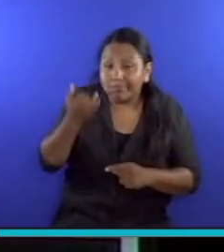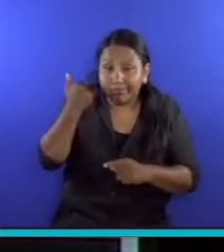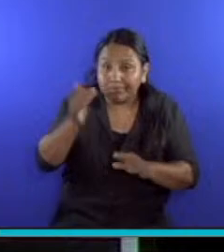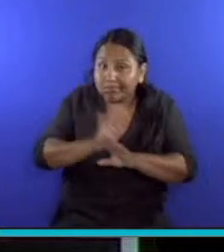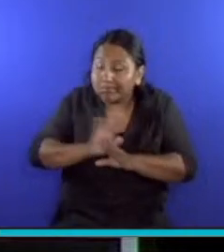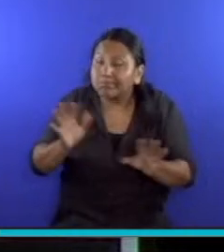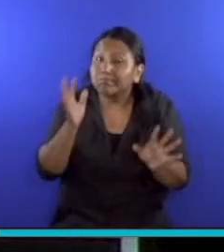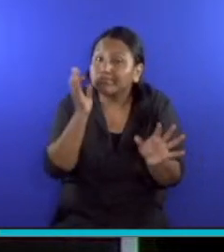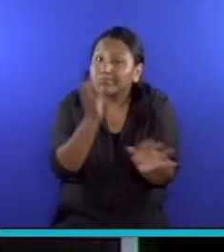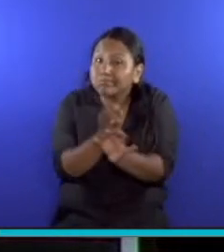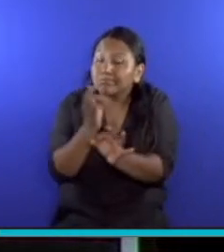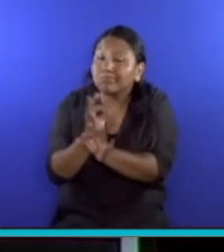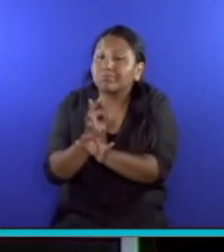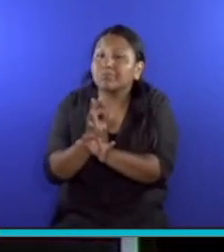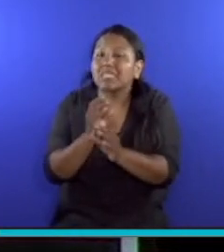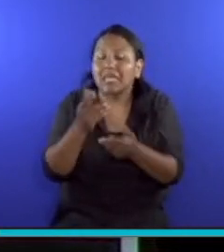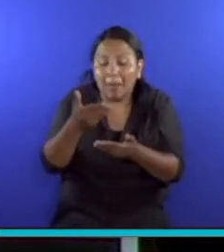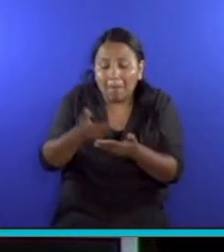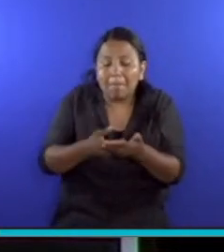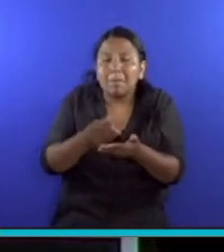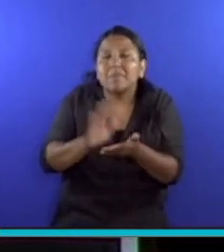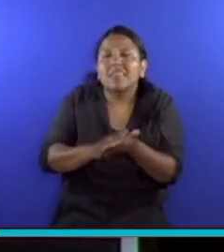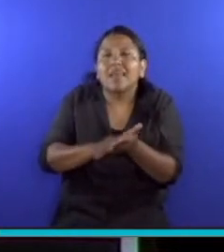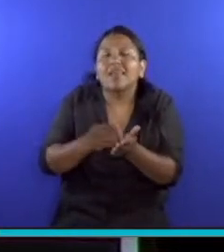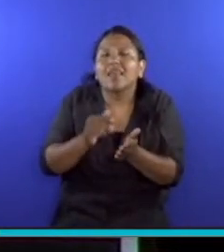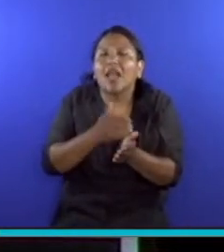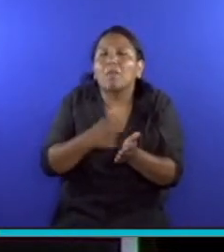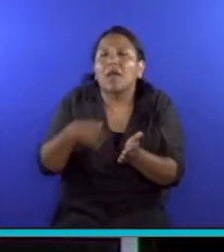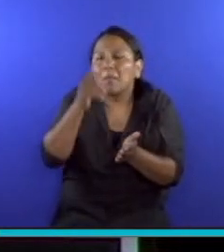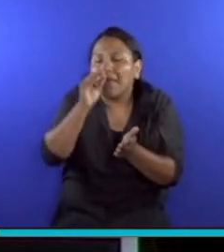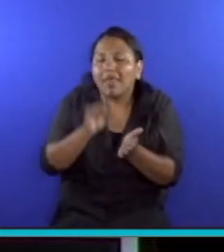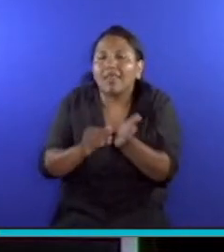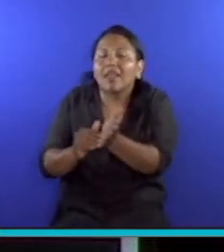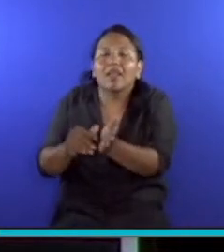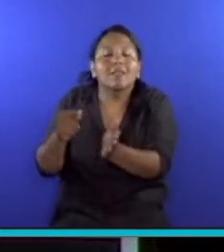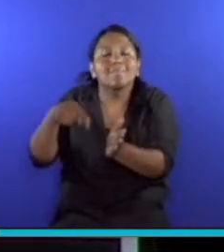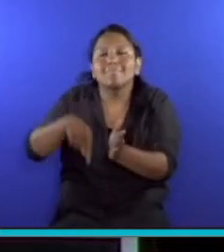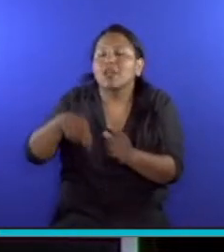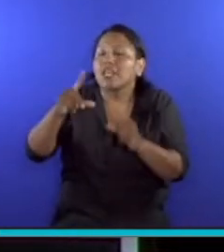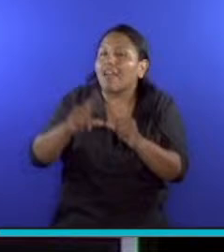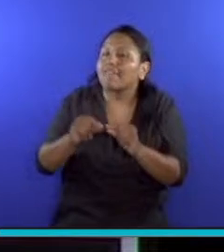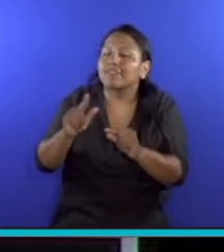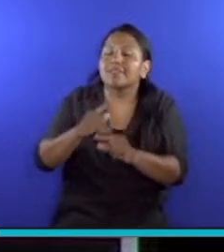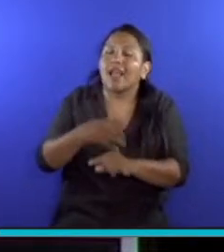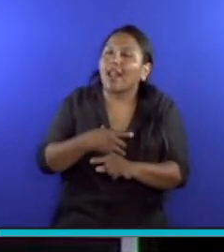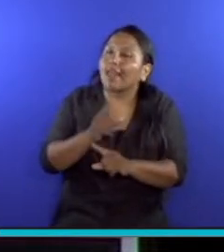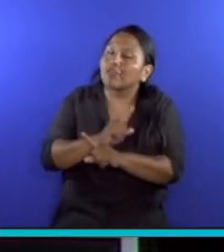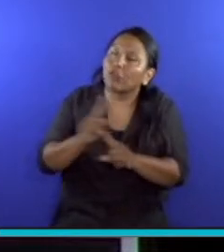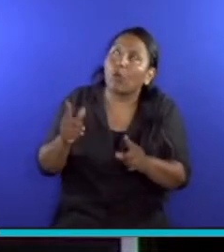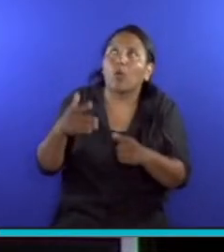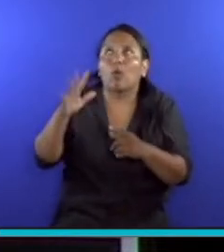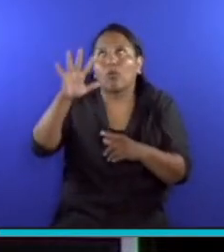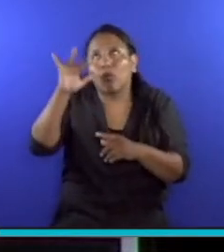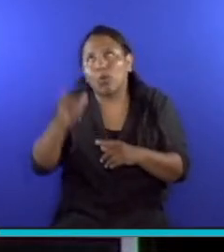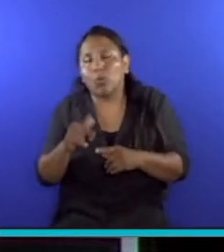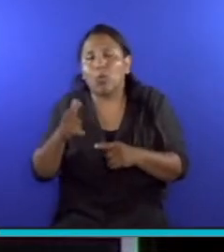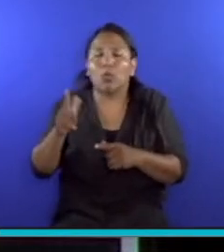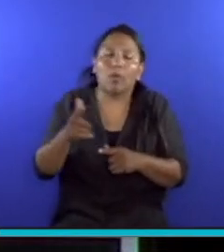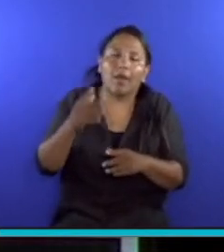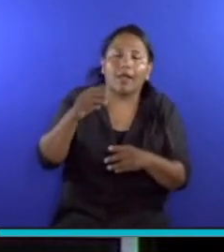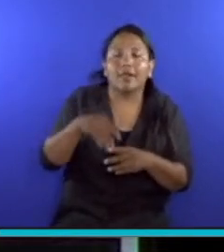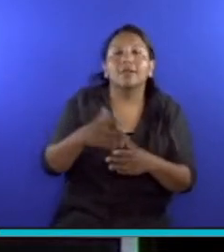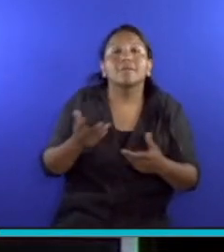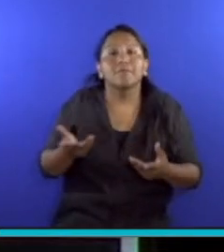le mandaron un mensajito a los padres diciendo, no, este día no va a haber clases porque no tenemos luz en nuestra escuela. Sepan